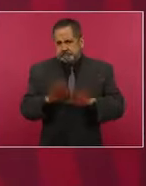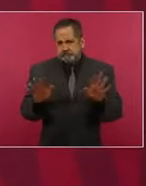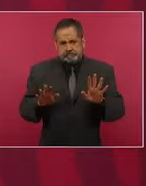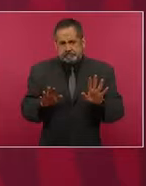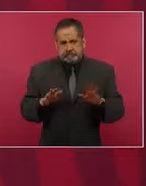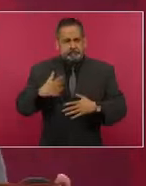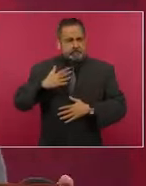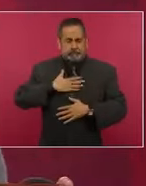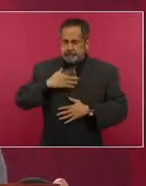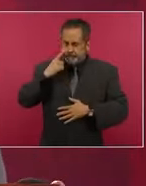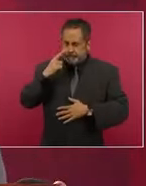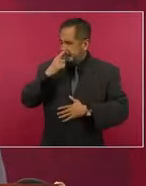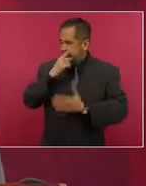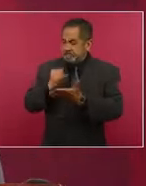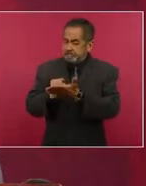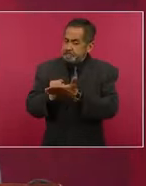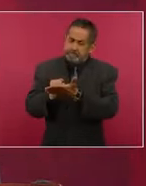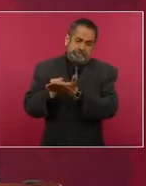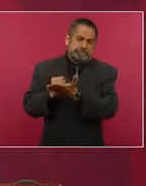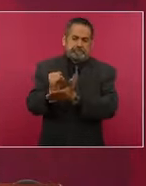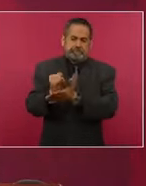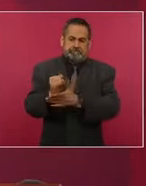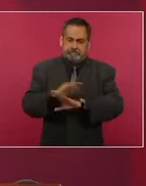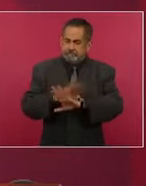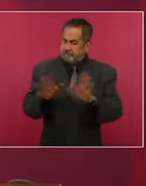son decisiones nuestras.